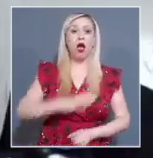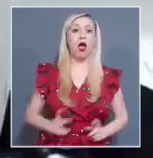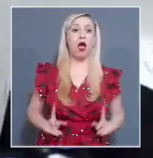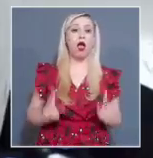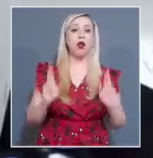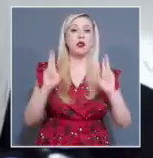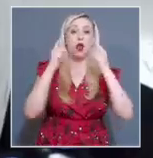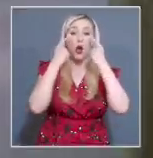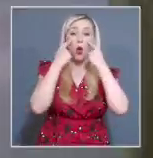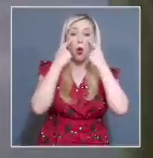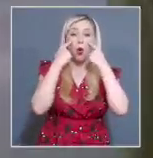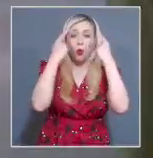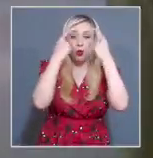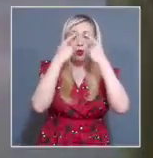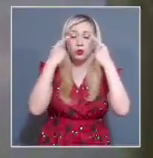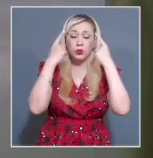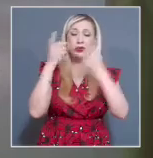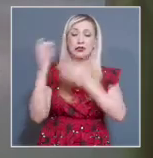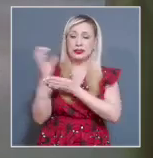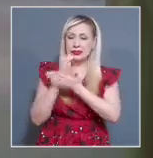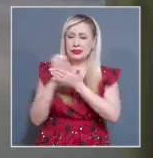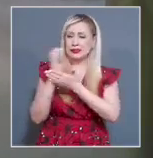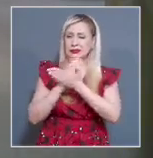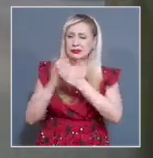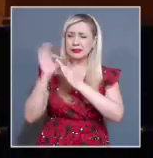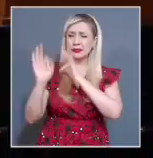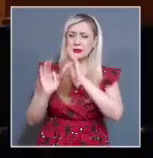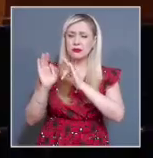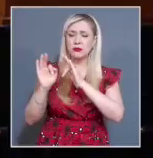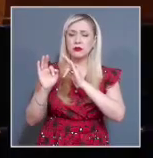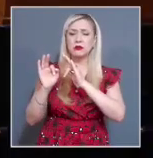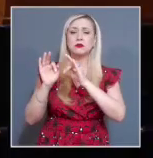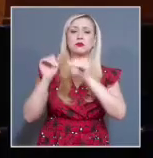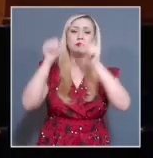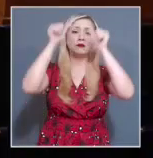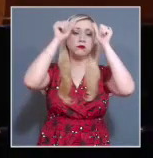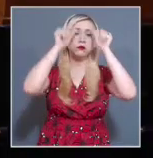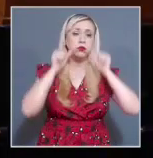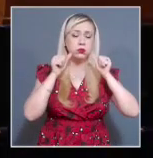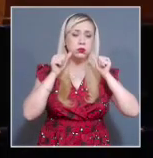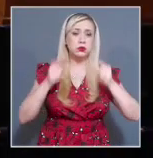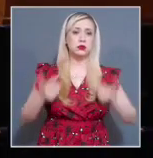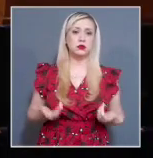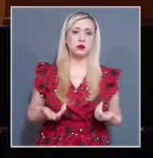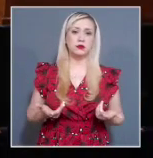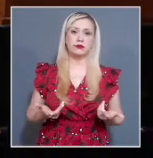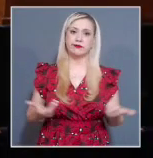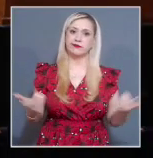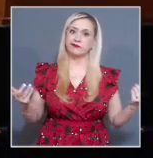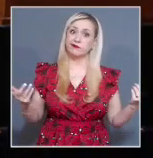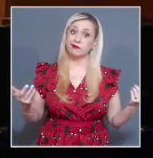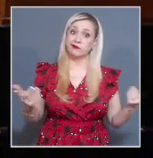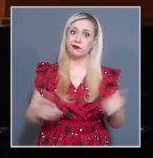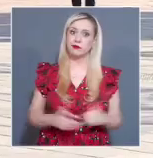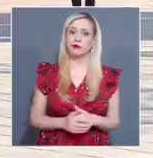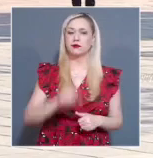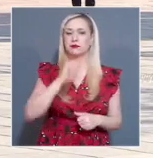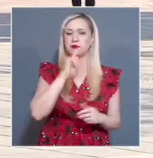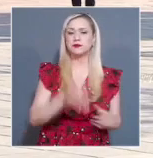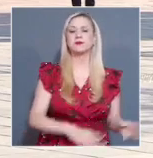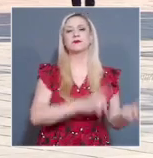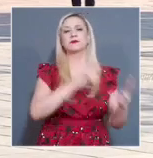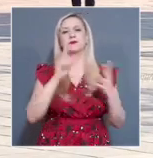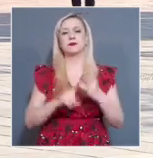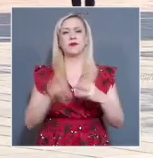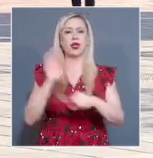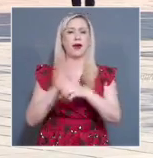de recibir el tratamiento médico, perdió la vista. En otro amparo en revisión, la sala determinaría si 3 artículos del Código